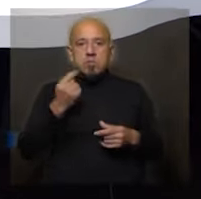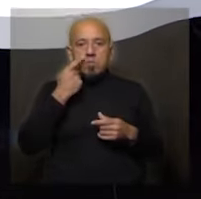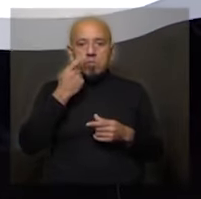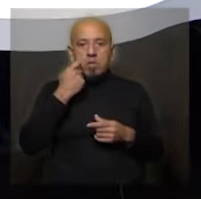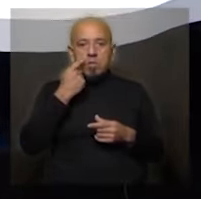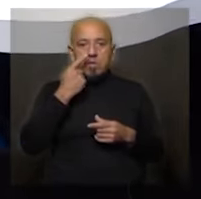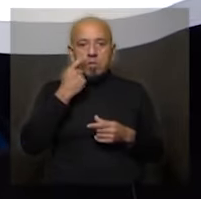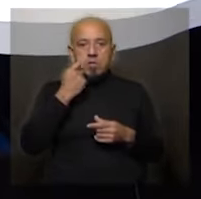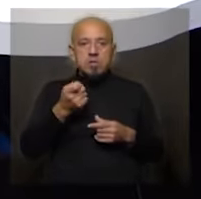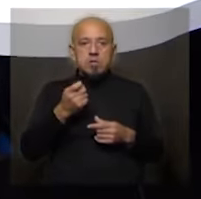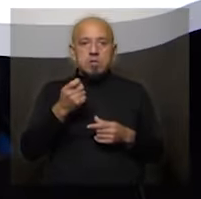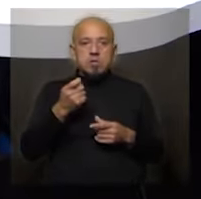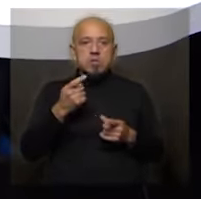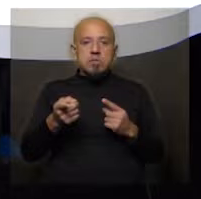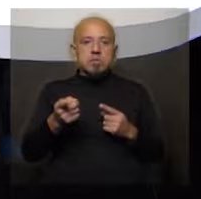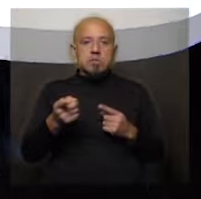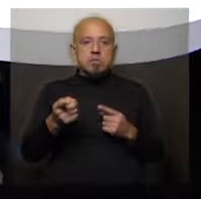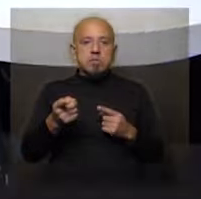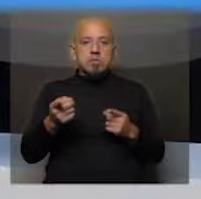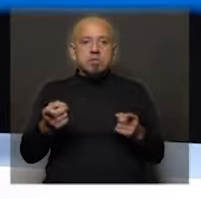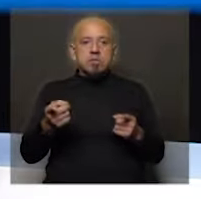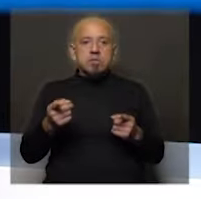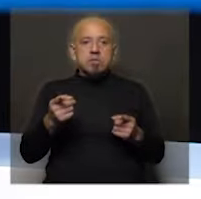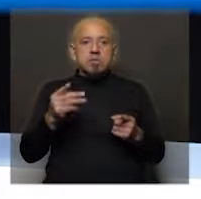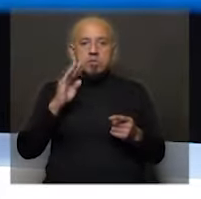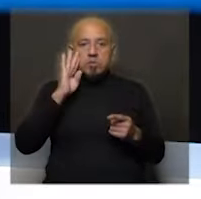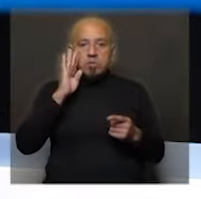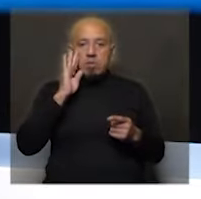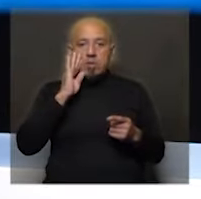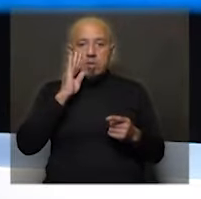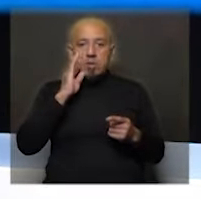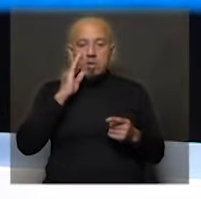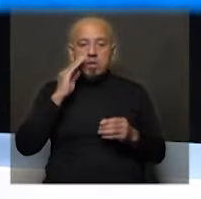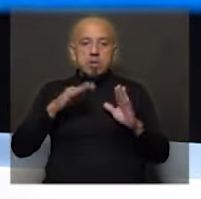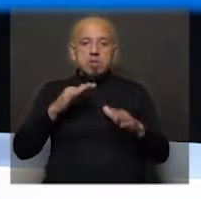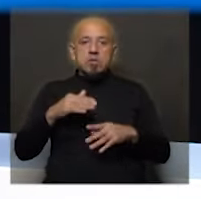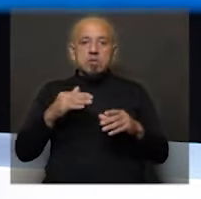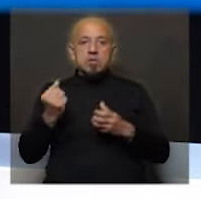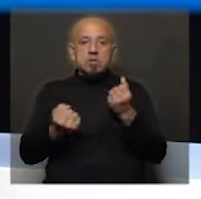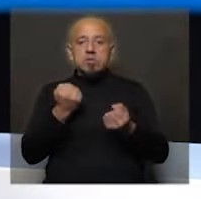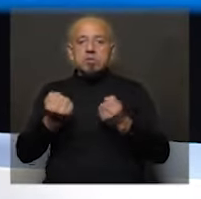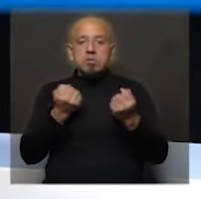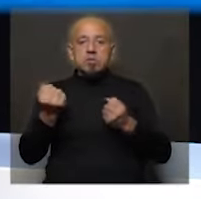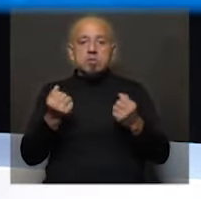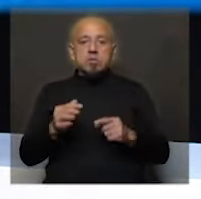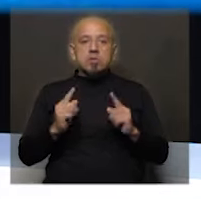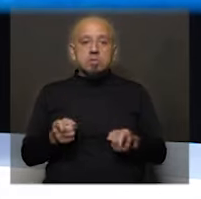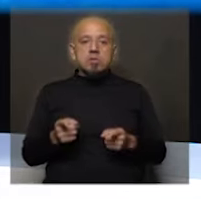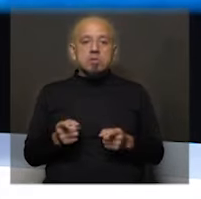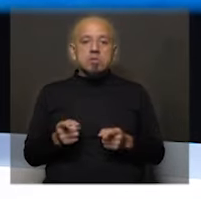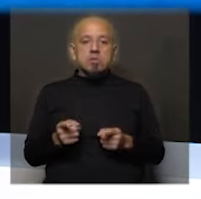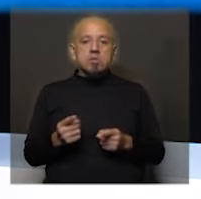su la pareja de su mamá agrede a su mamá e incluso a veces los agreden físicamente a ellos y en esto no